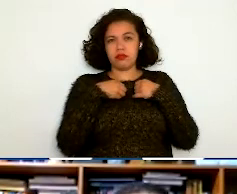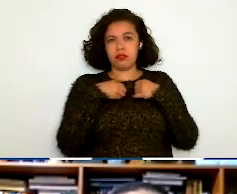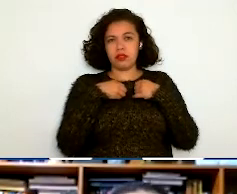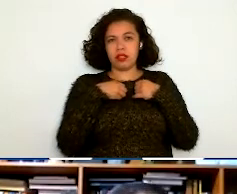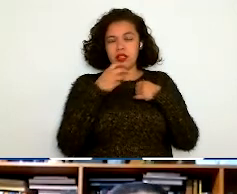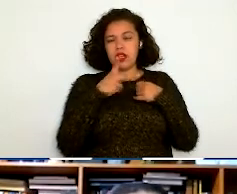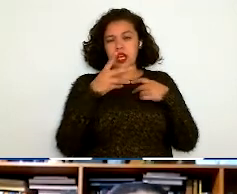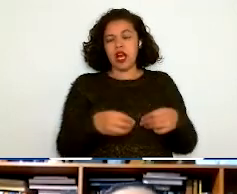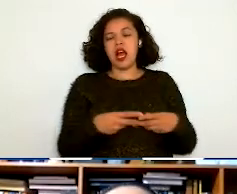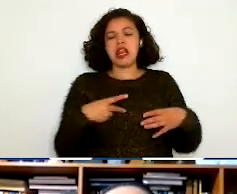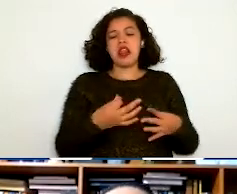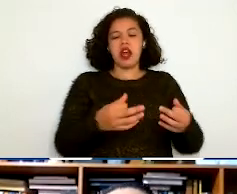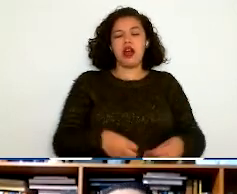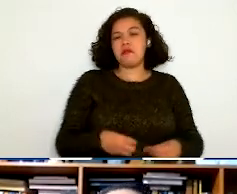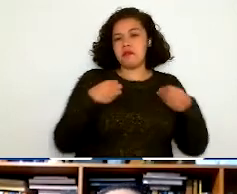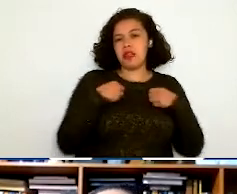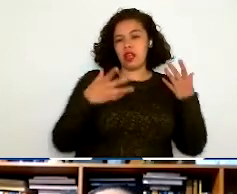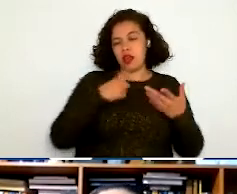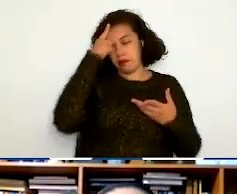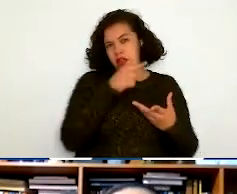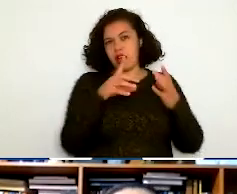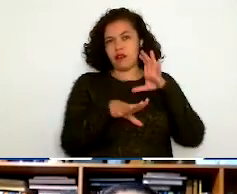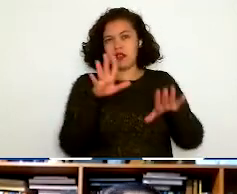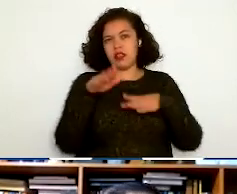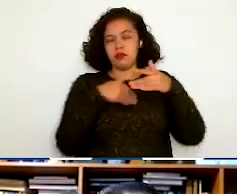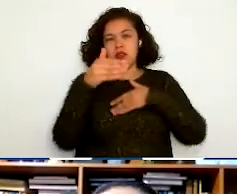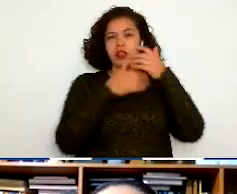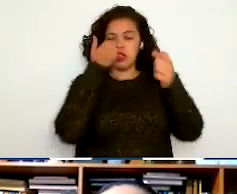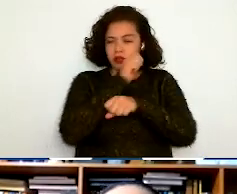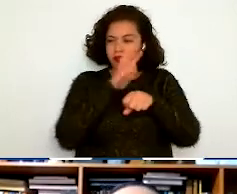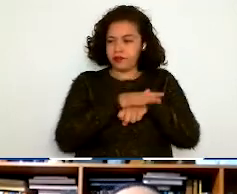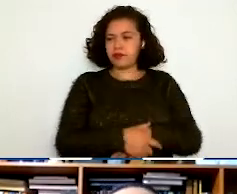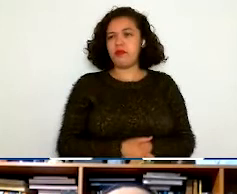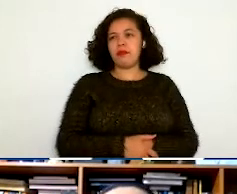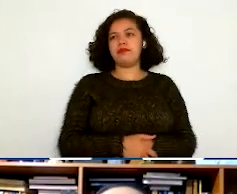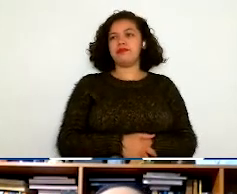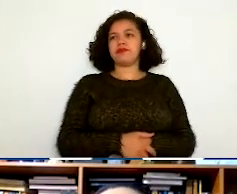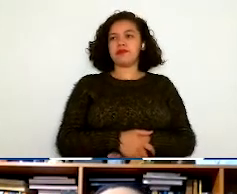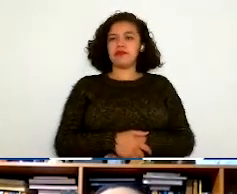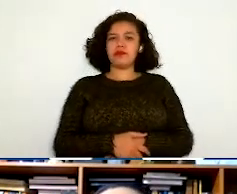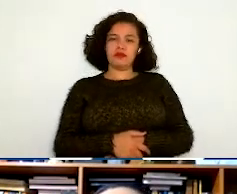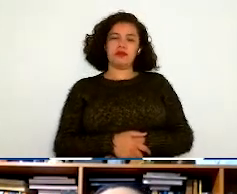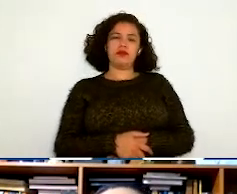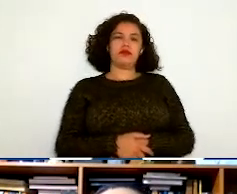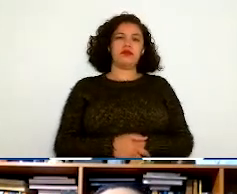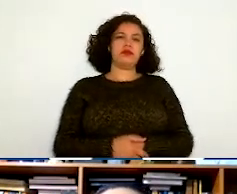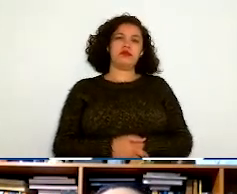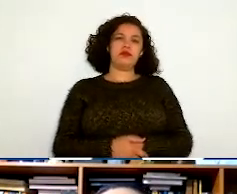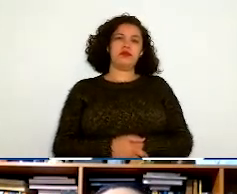calidad de vida de las personas con tantos, a veces, procesos administrativos, a veces con tantas